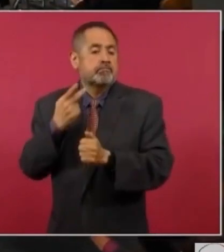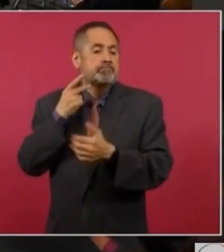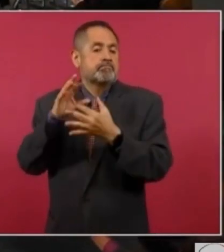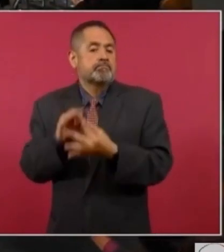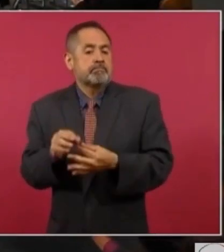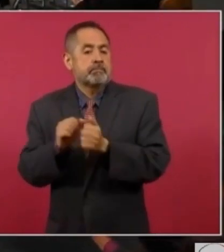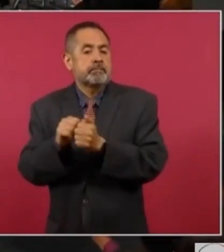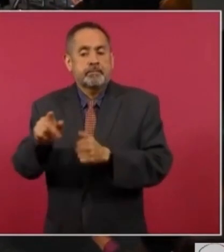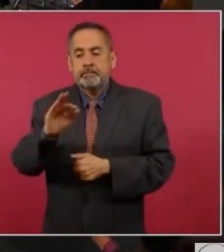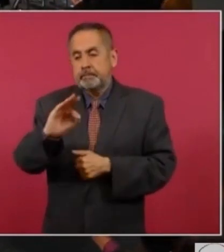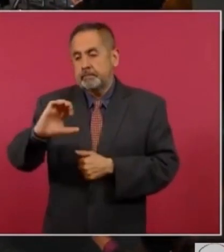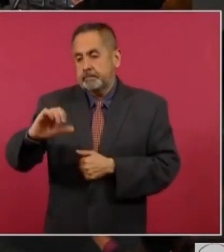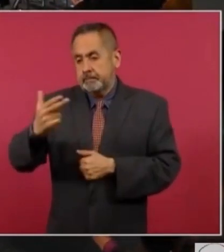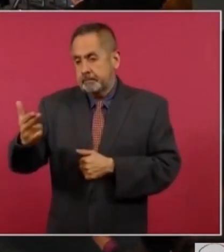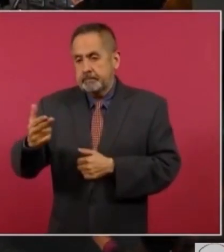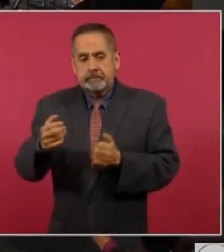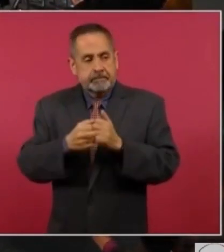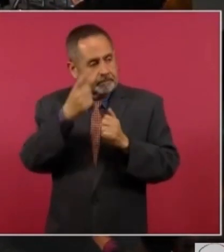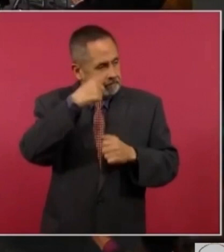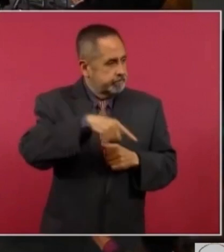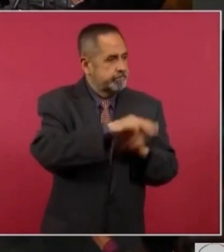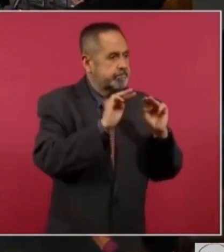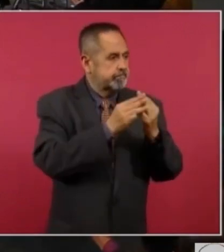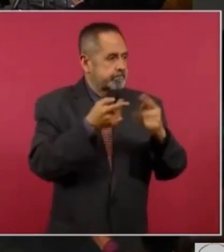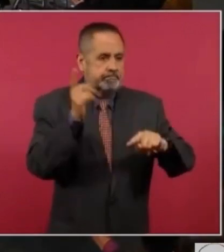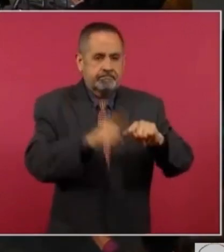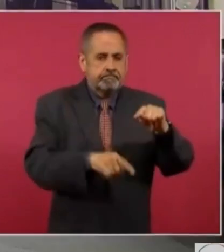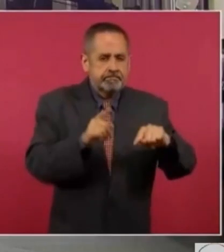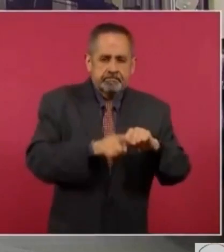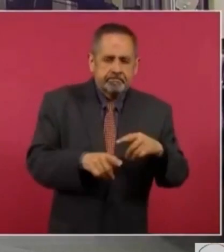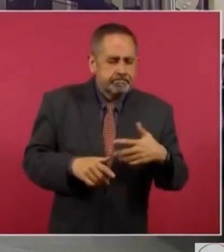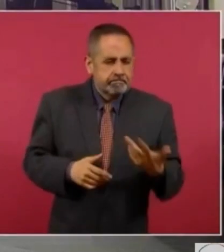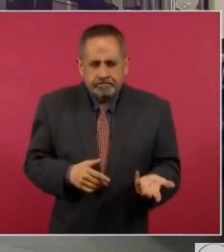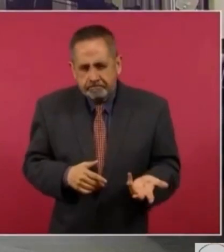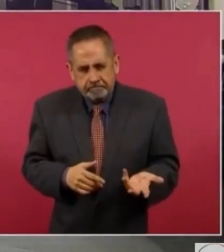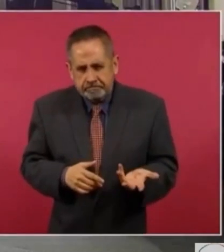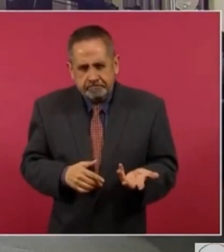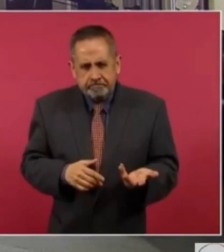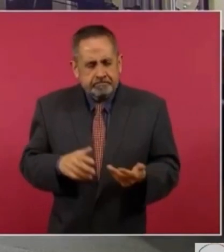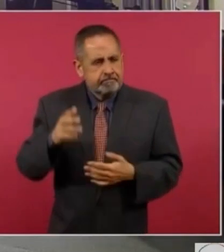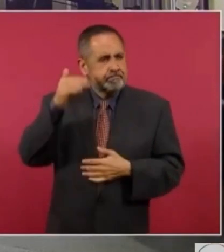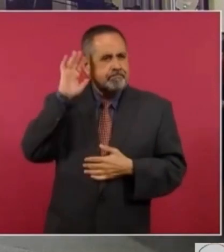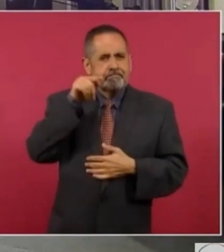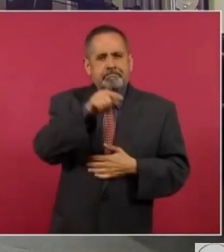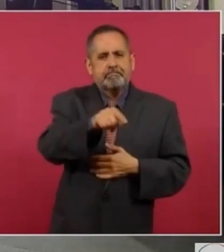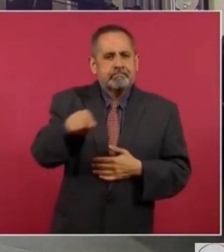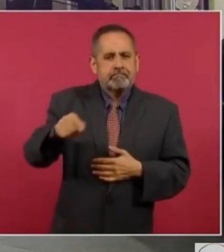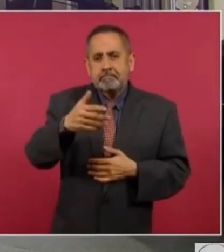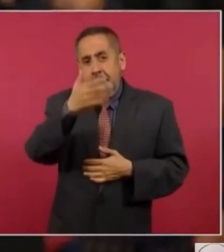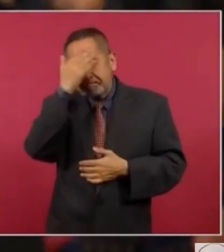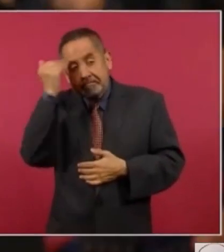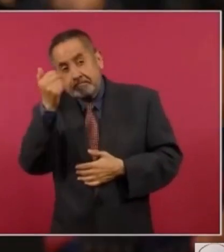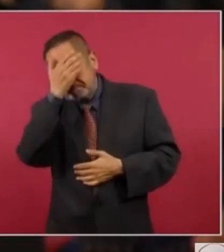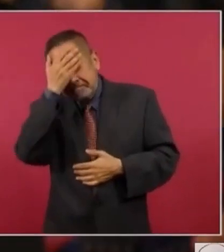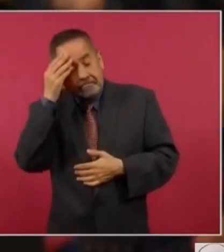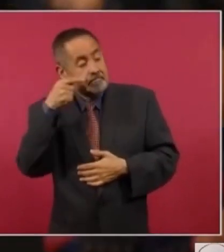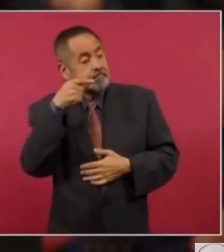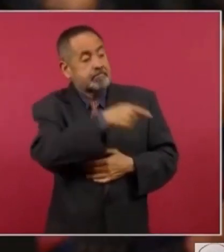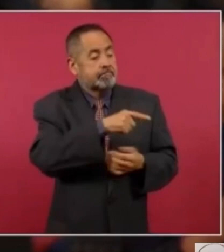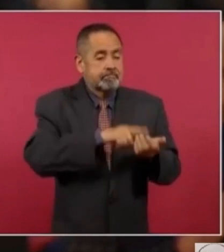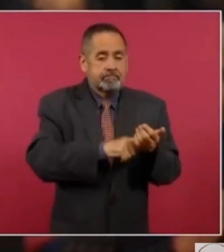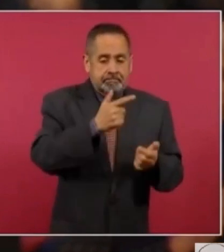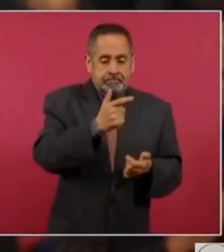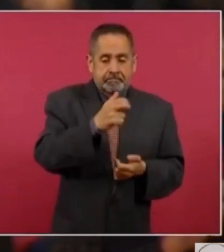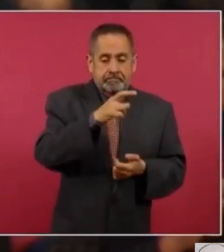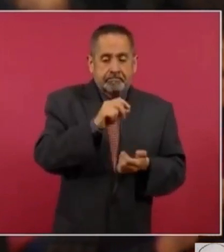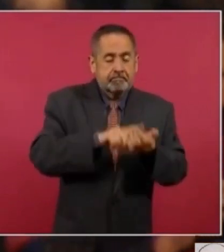combatir supuestamente al crimen organizado. ¿En manos de quién estábamos entonces si no se enteraban que Genaro García Luna tenía estos